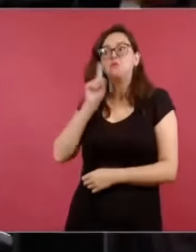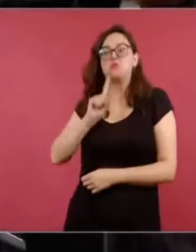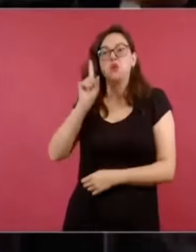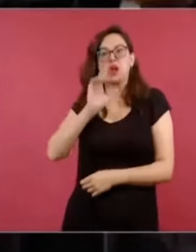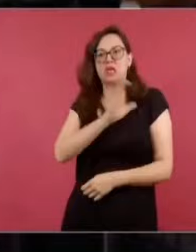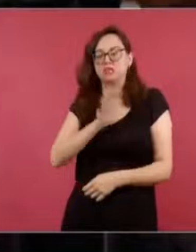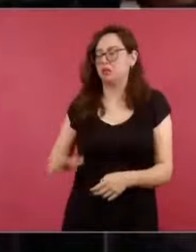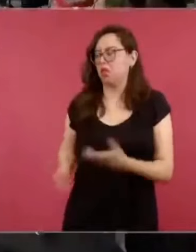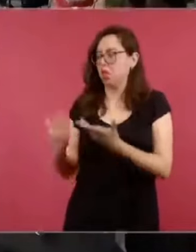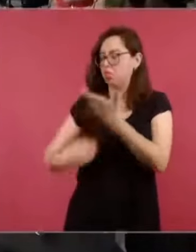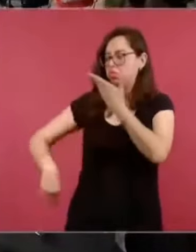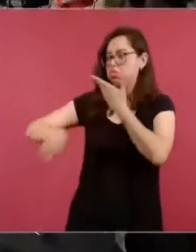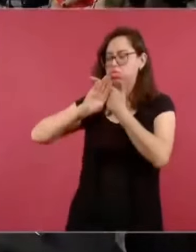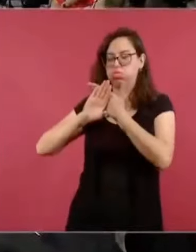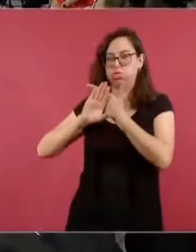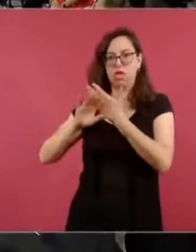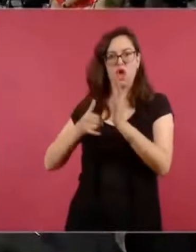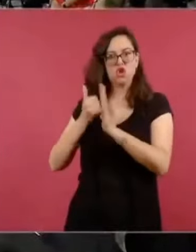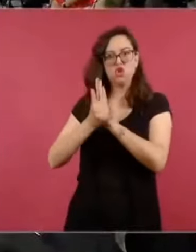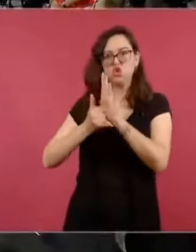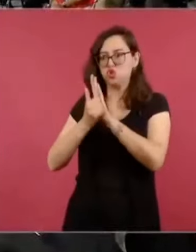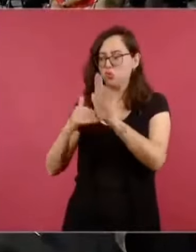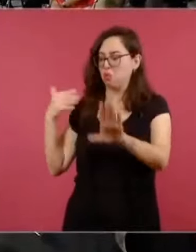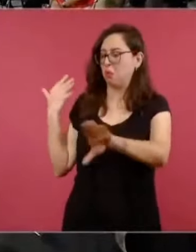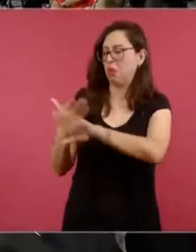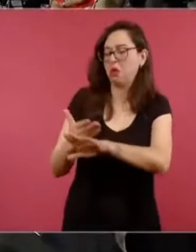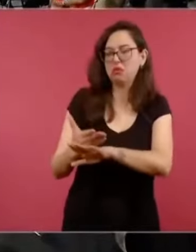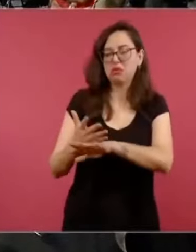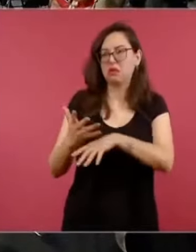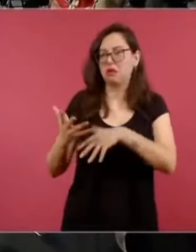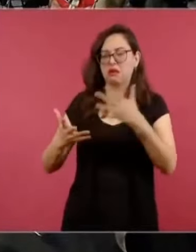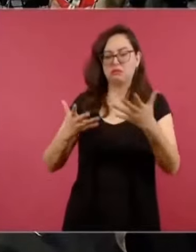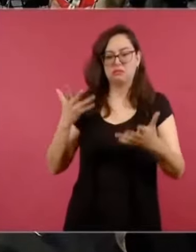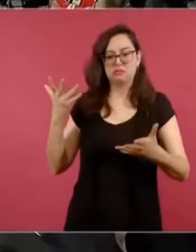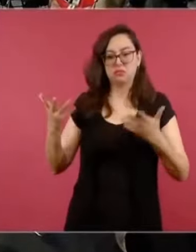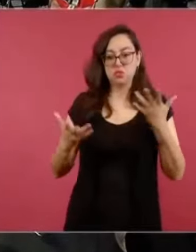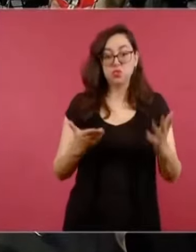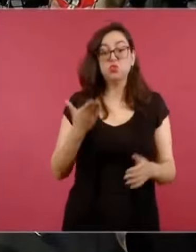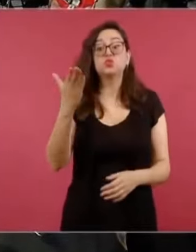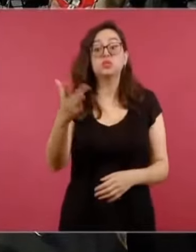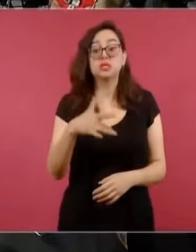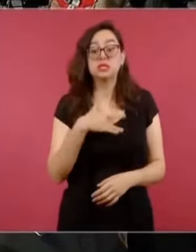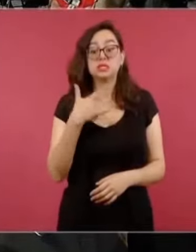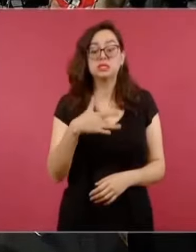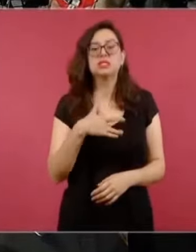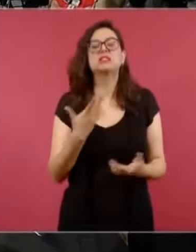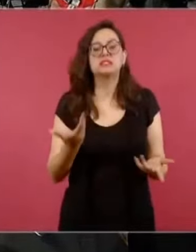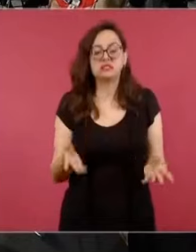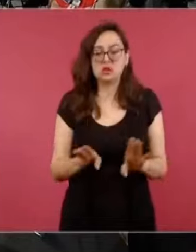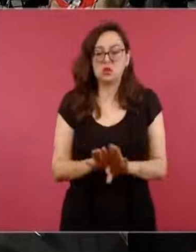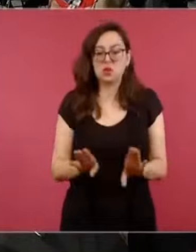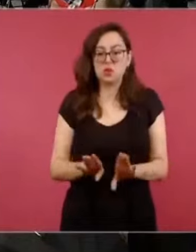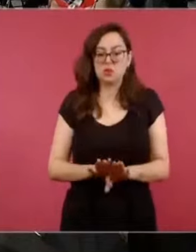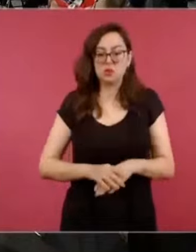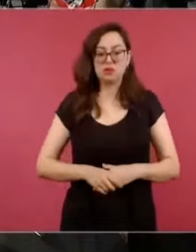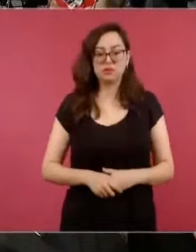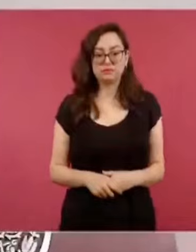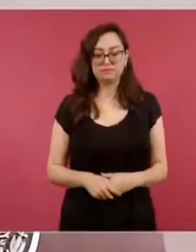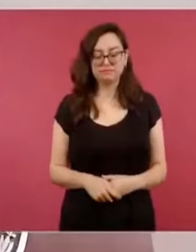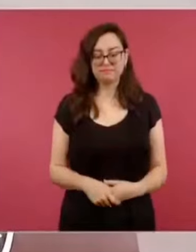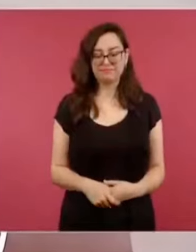la guerra sucia y que apoyan a otra candidata. Bueno, que te sirva de consuelo.